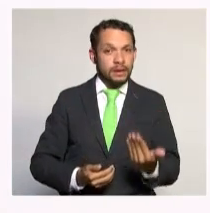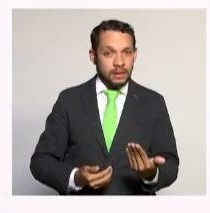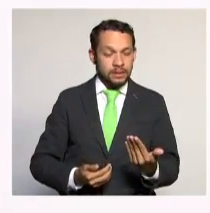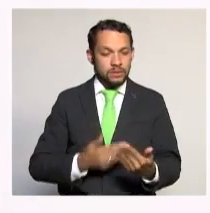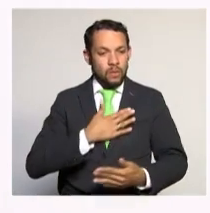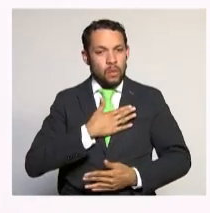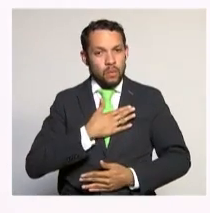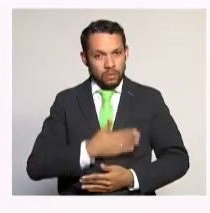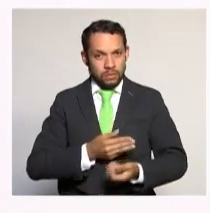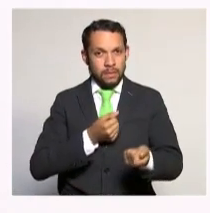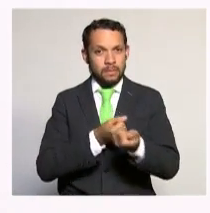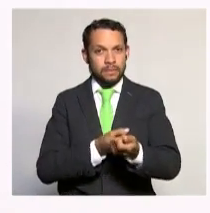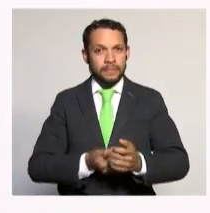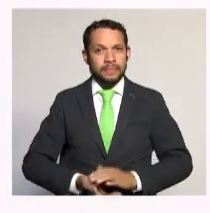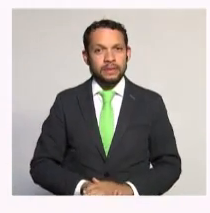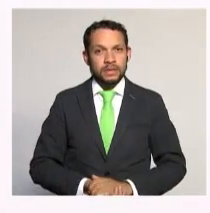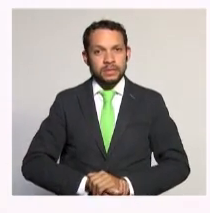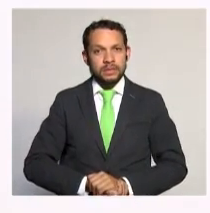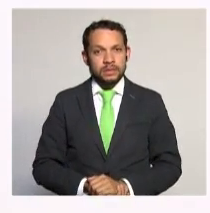gusto.